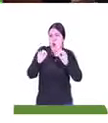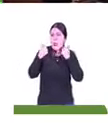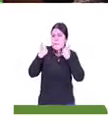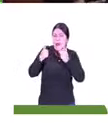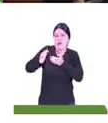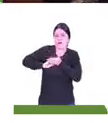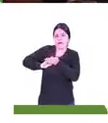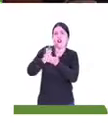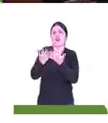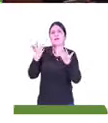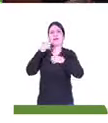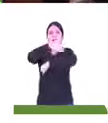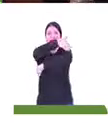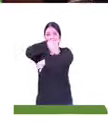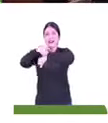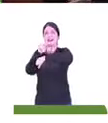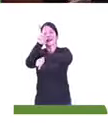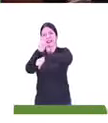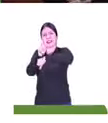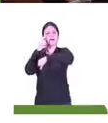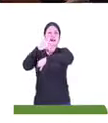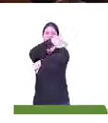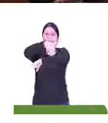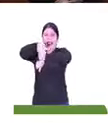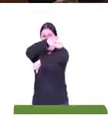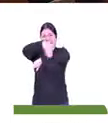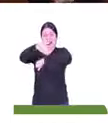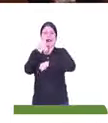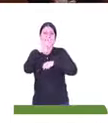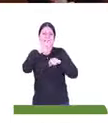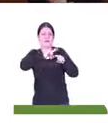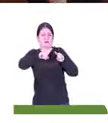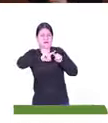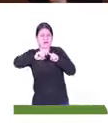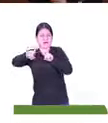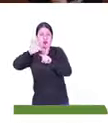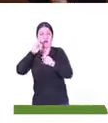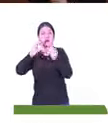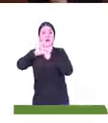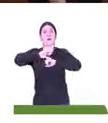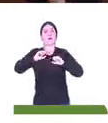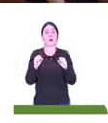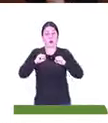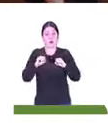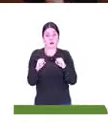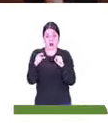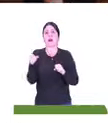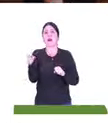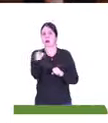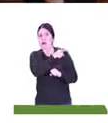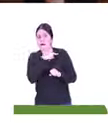en la carrera séptima, como en la calle 13, como en distintas vías de la ciudad, tenemos pues